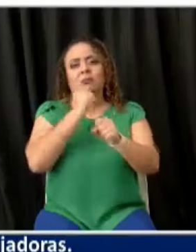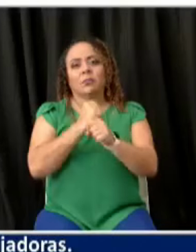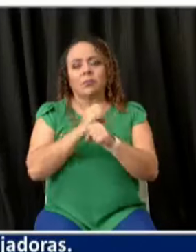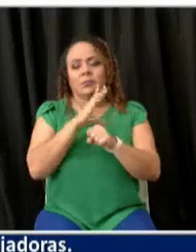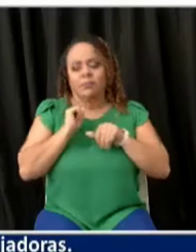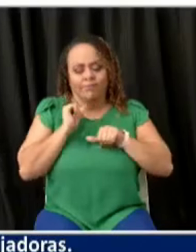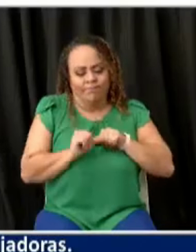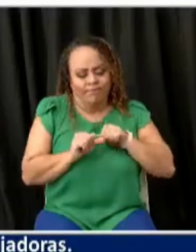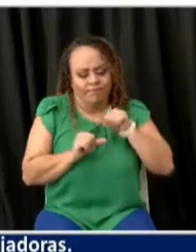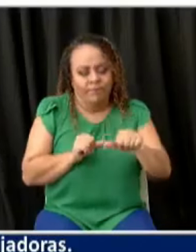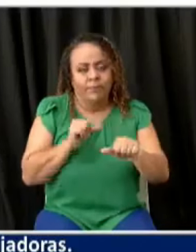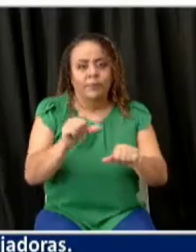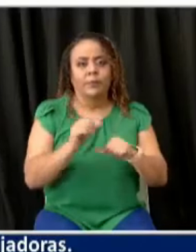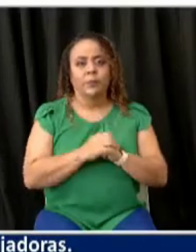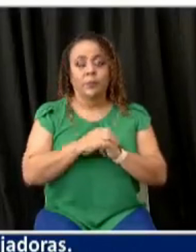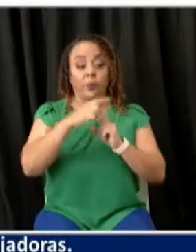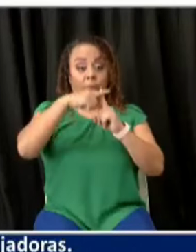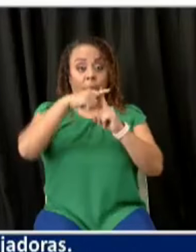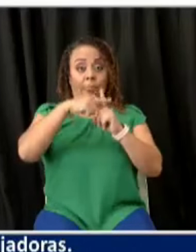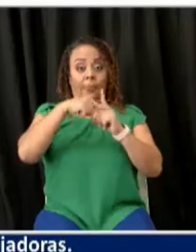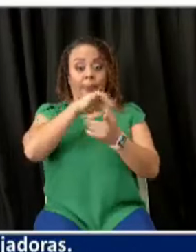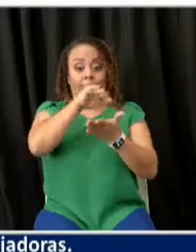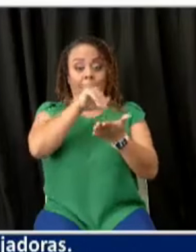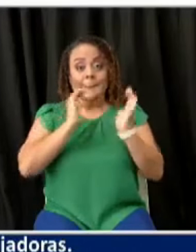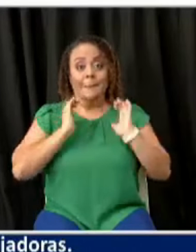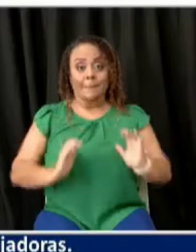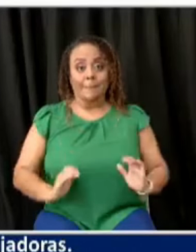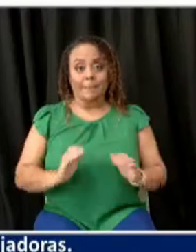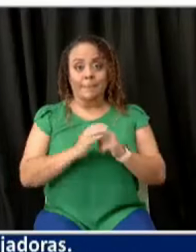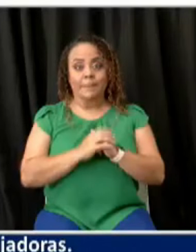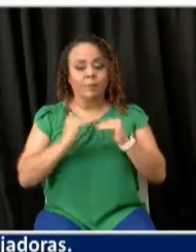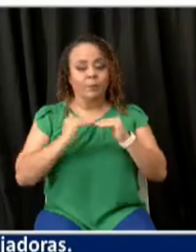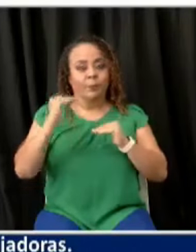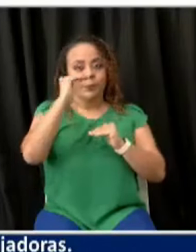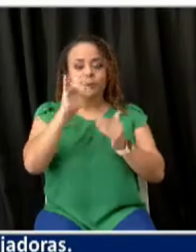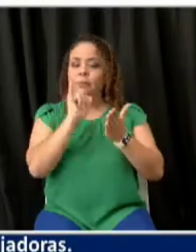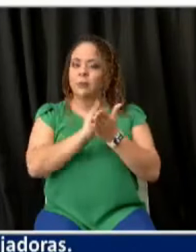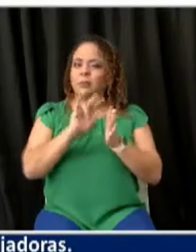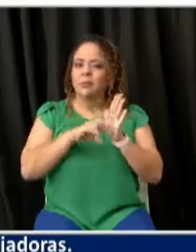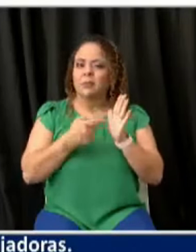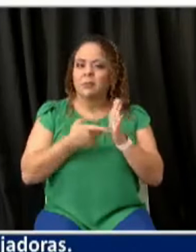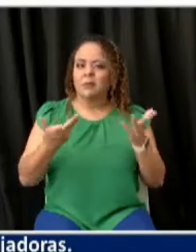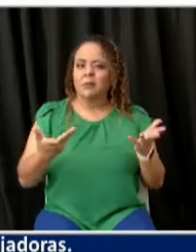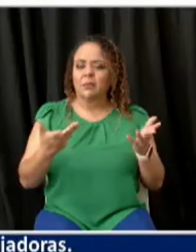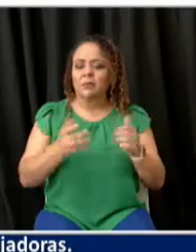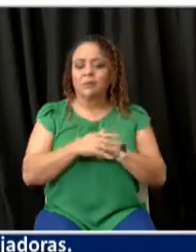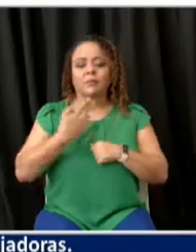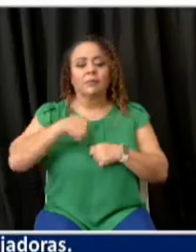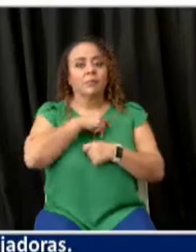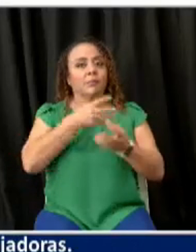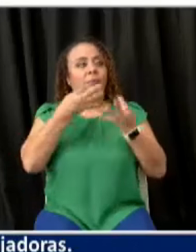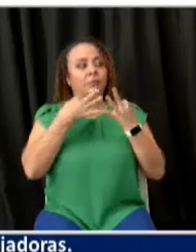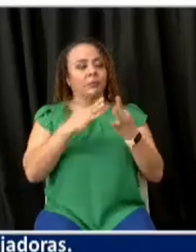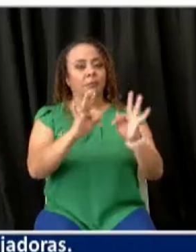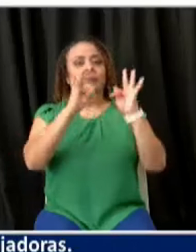por esfuerzo, donde la temperatura central del cuerpo ha aumentado, que eso es lo que vamos a ir tratando